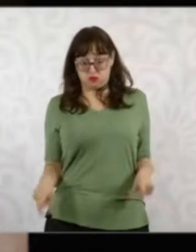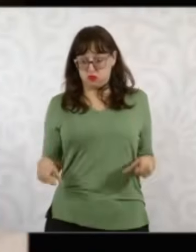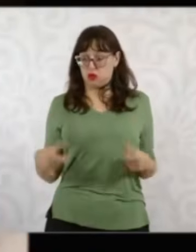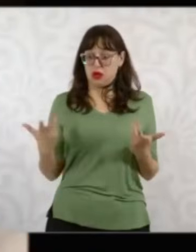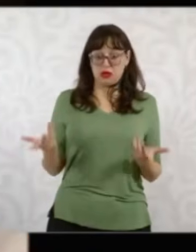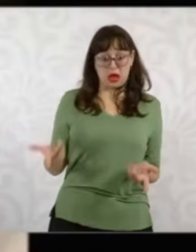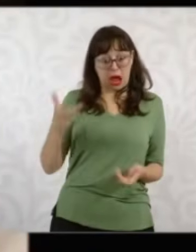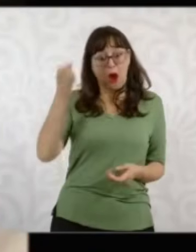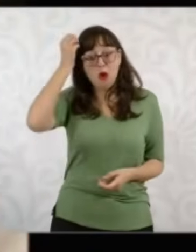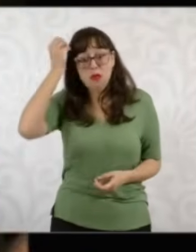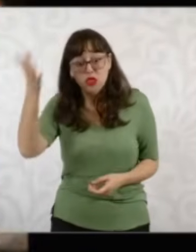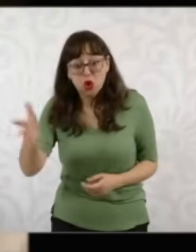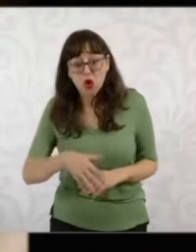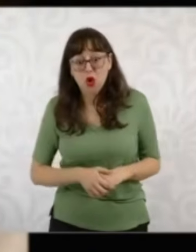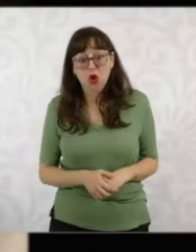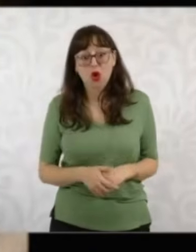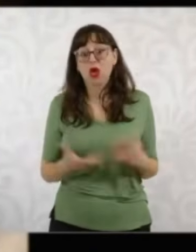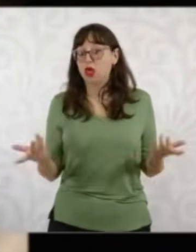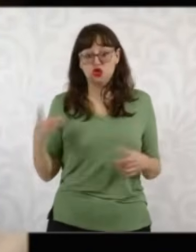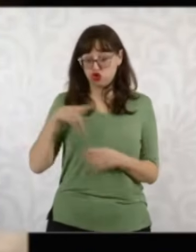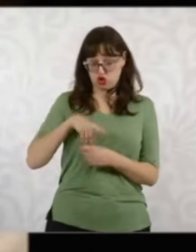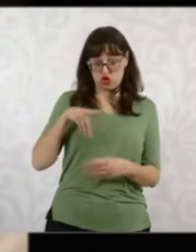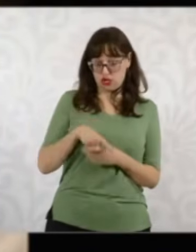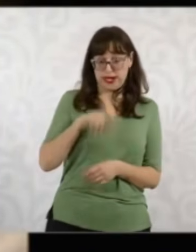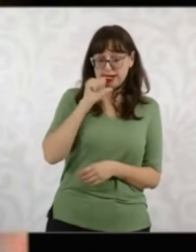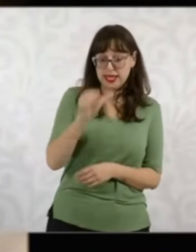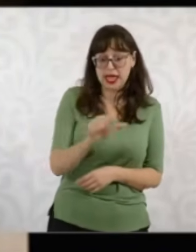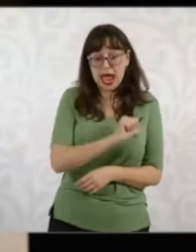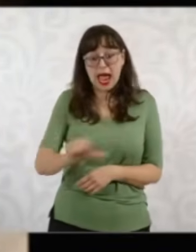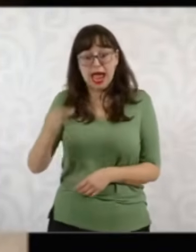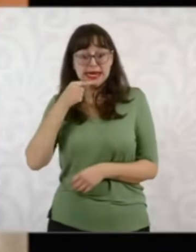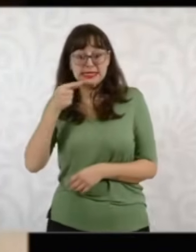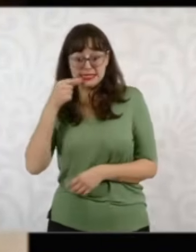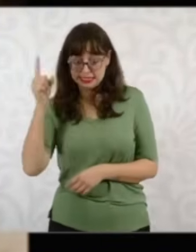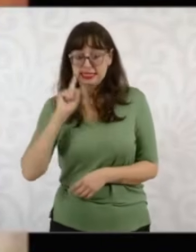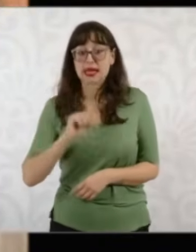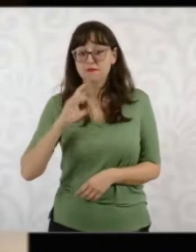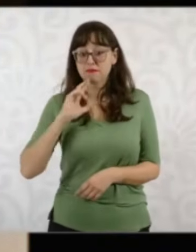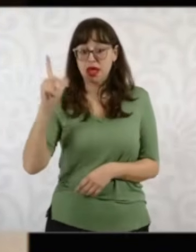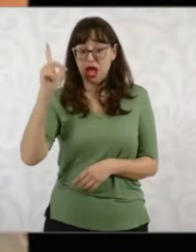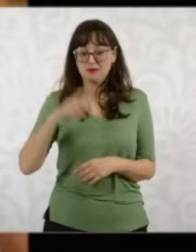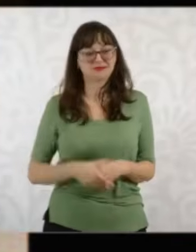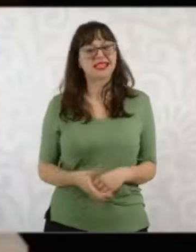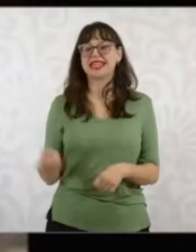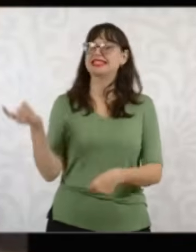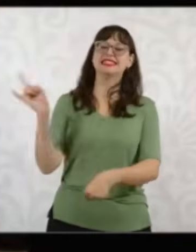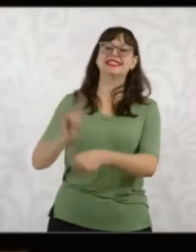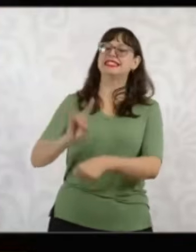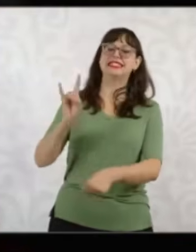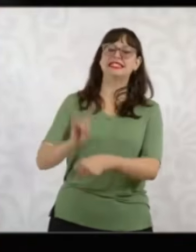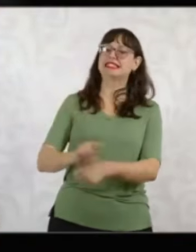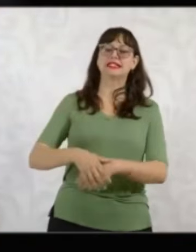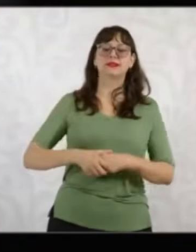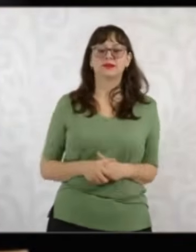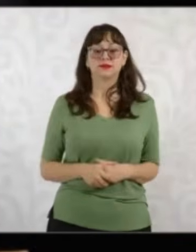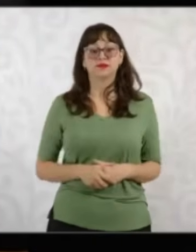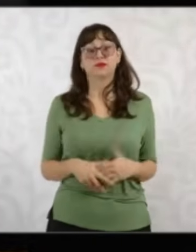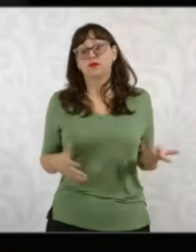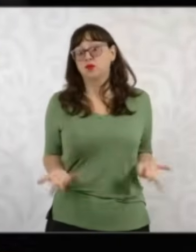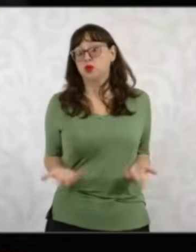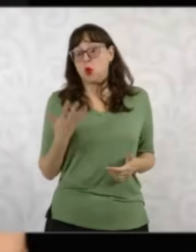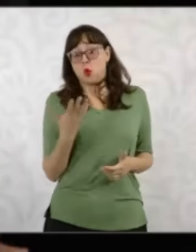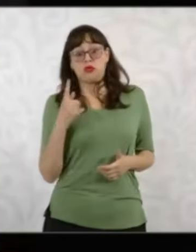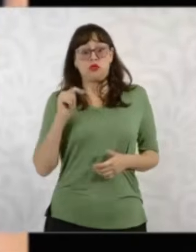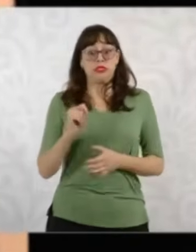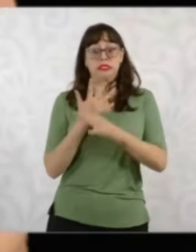élite. Se le olvidó. Ahora no va a donar su boleto a una niña que le gusta el fútbol. Pura simulación, es una... En la 4T dicen que aman mucho